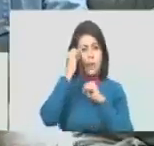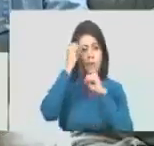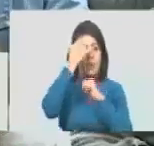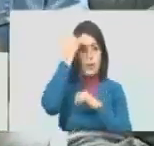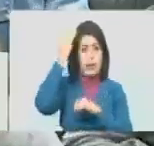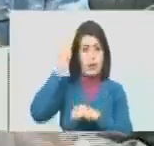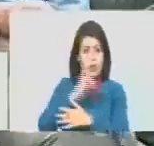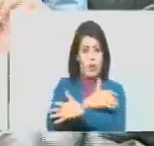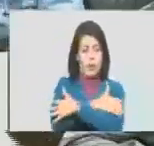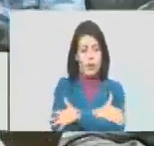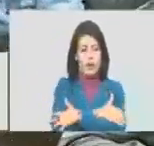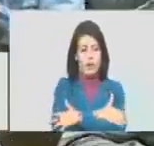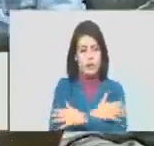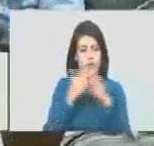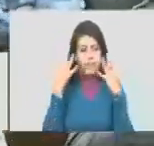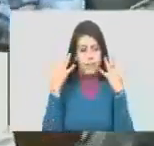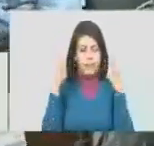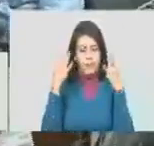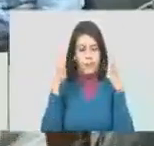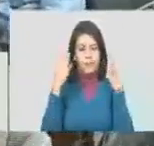Un abrazo.